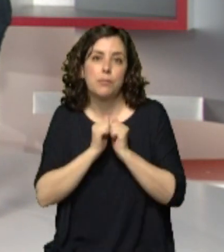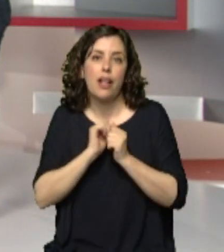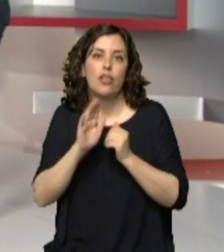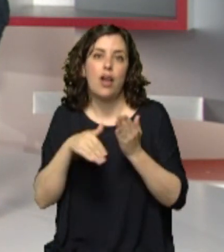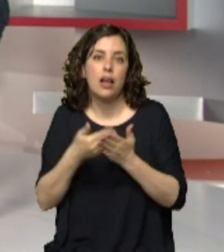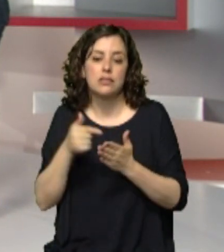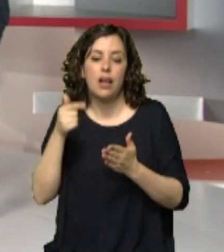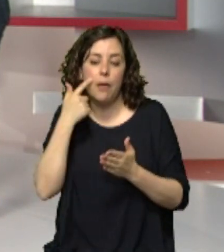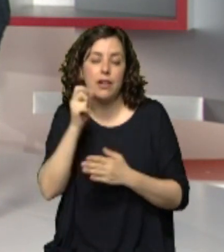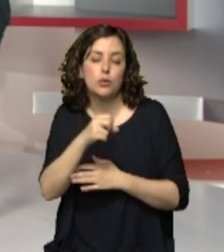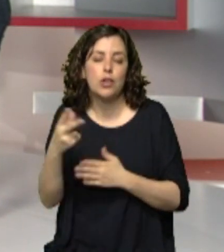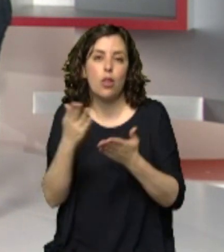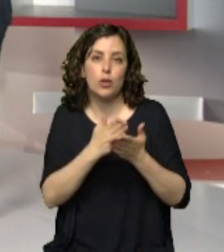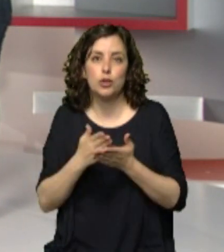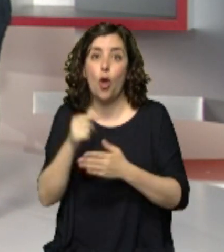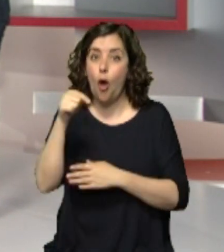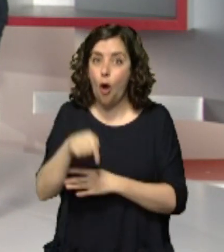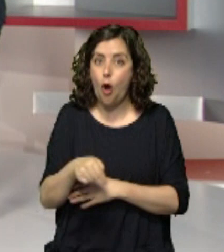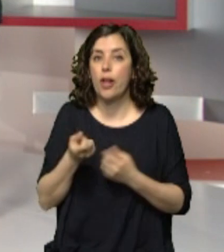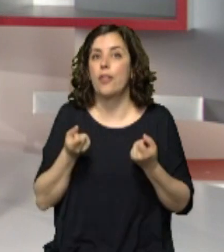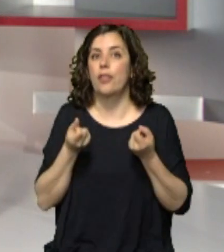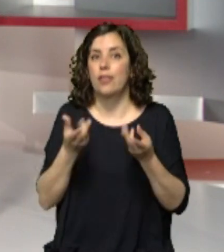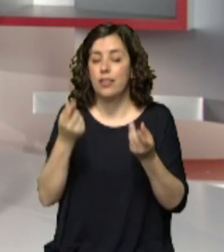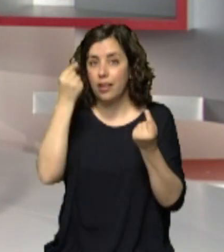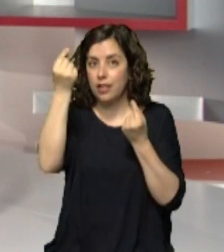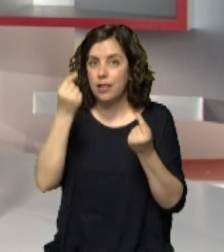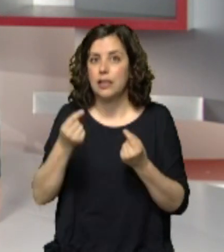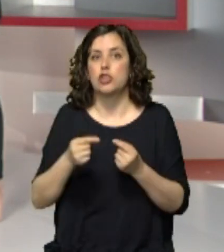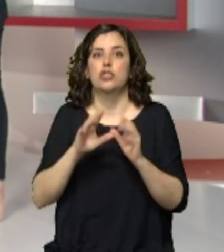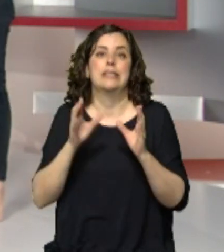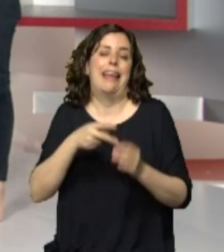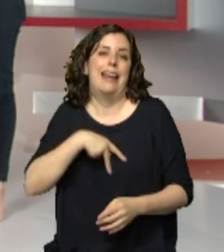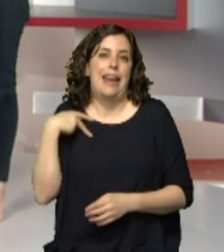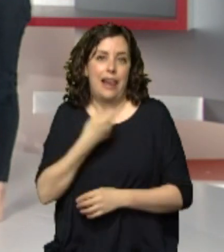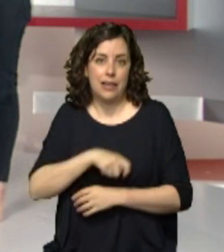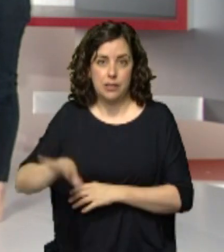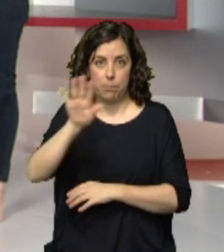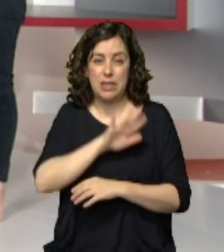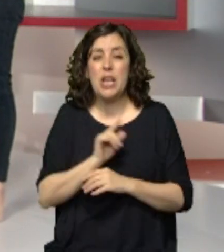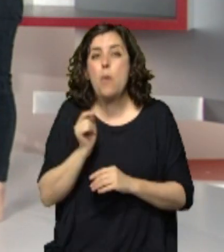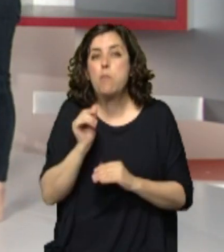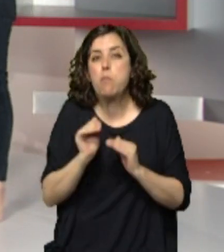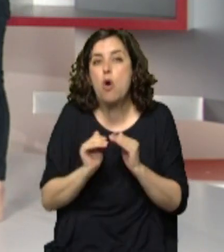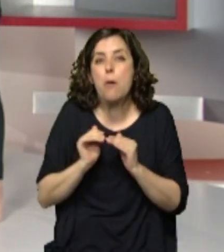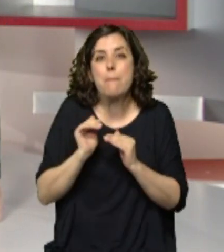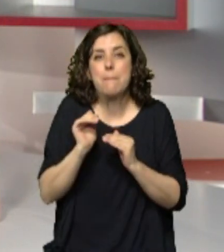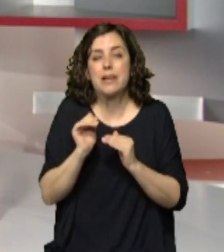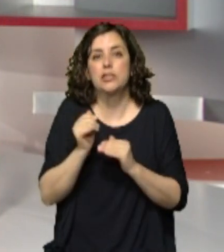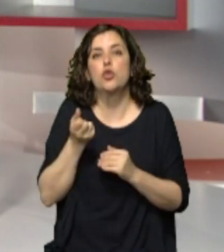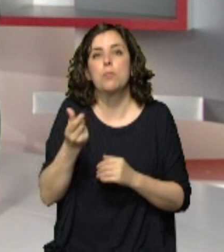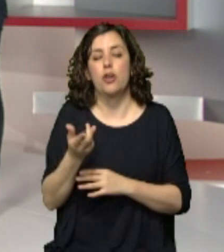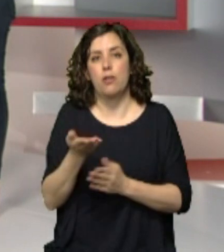decimos hoy, en un día que nos deja estos datos en el conjunto de España. Se ha producido un pequeño repunte en el número de fallecidos, se lo